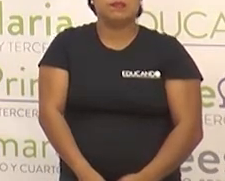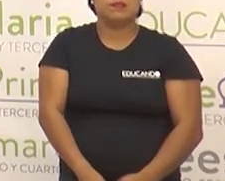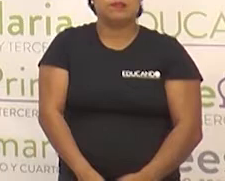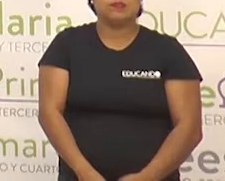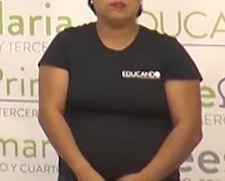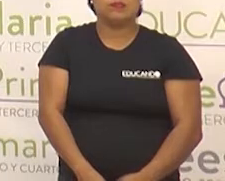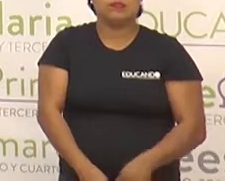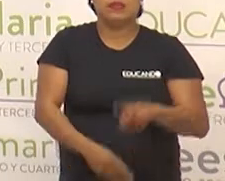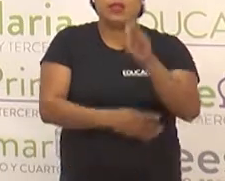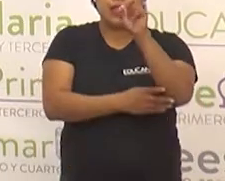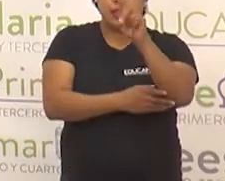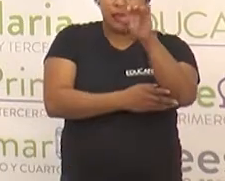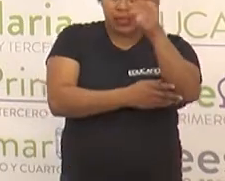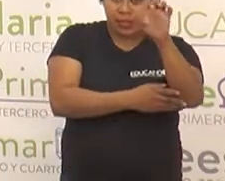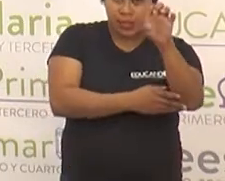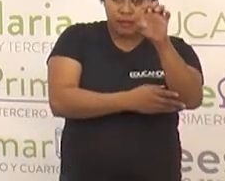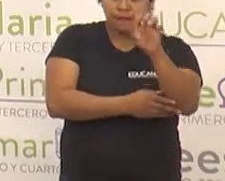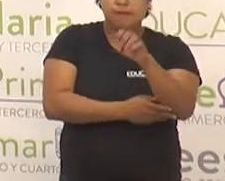de